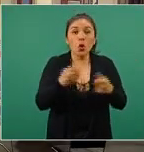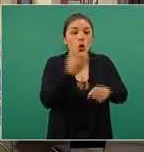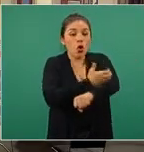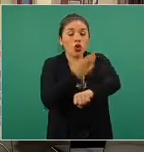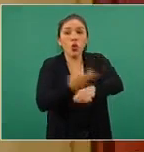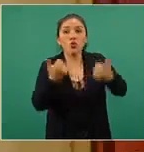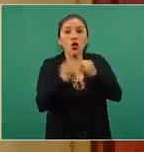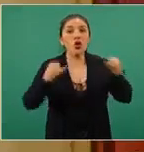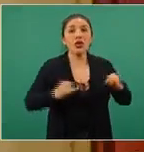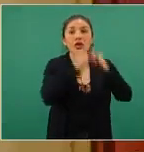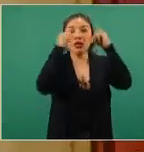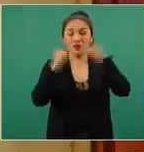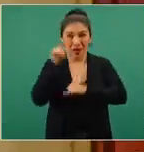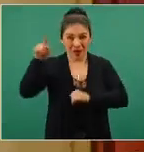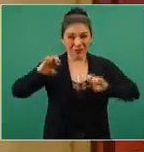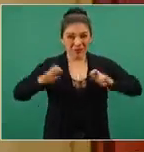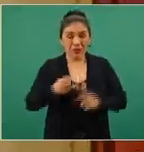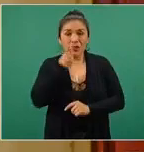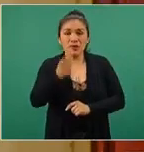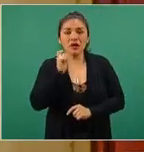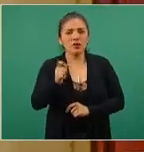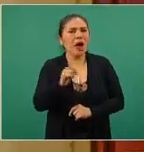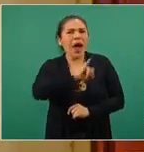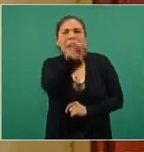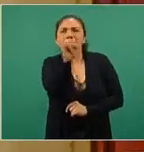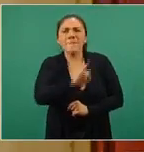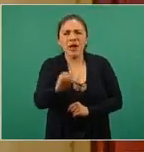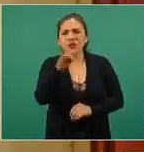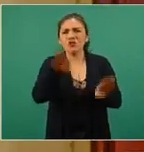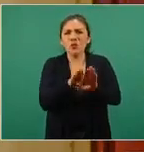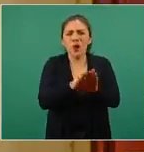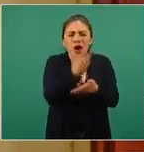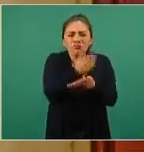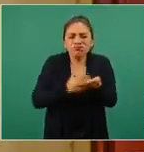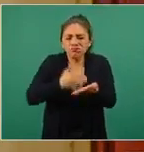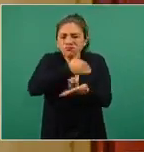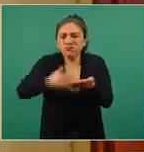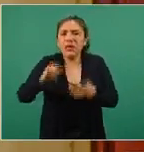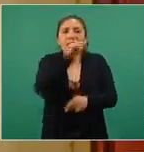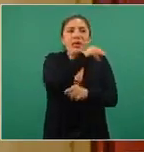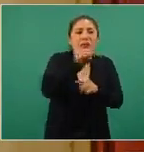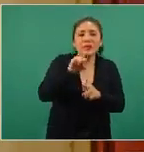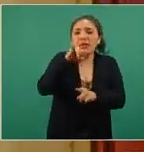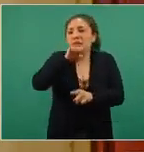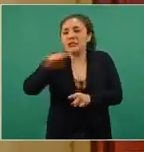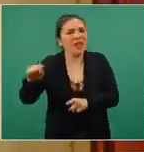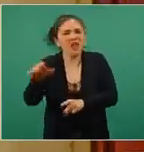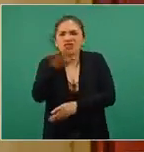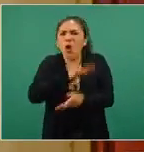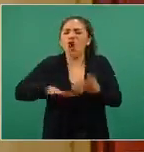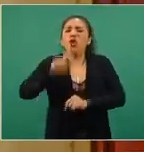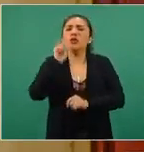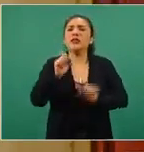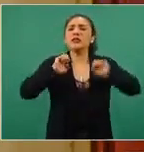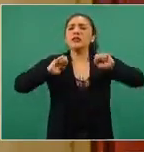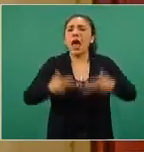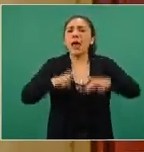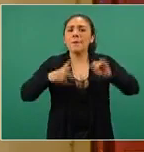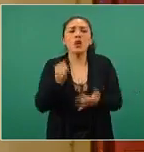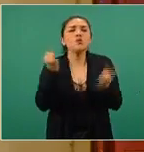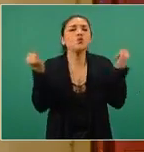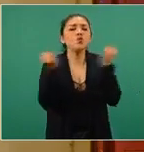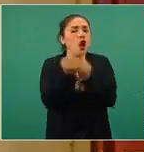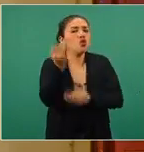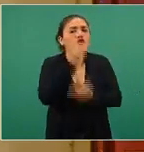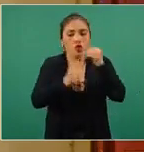Chiapas decimos, nunca más a la fragmentación de los servicios. No hay ISSSTE, somos chiapanecos todos prestamos